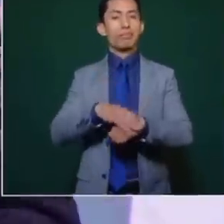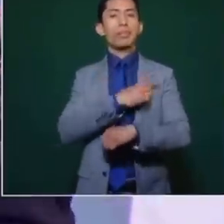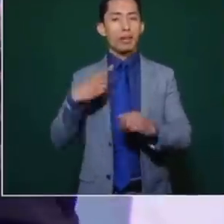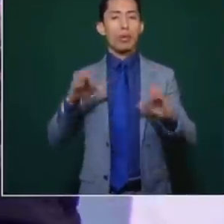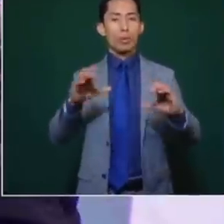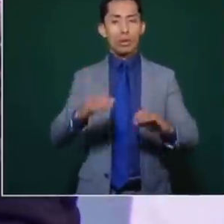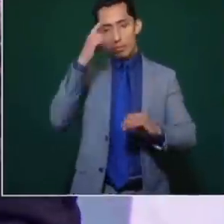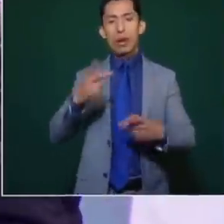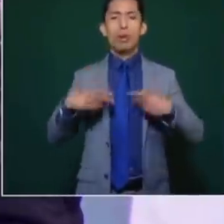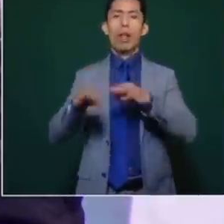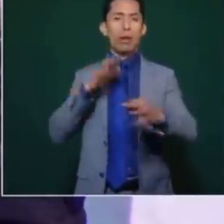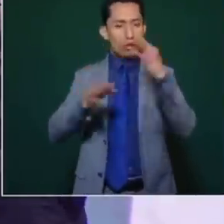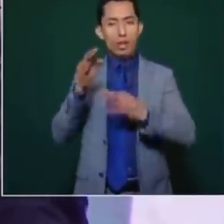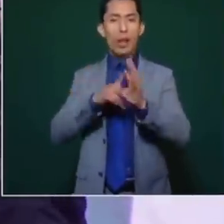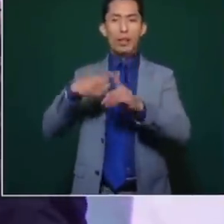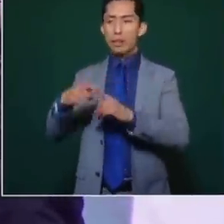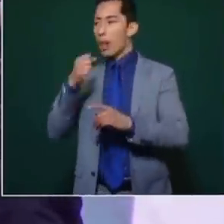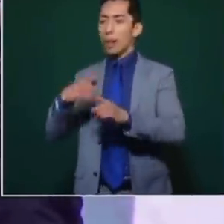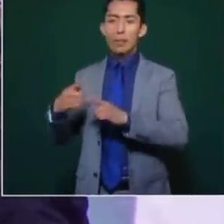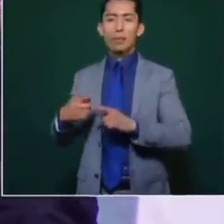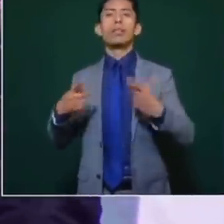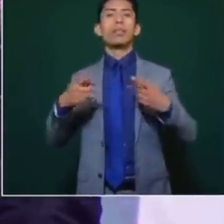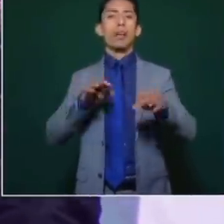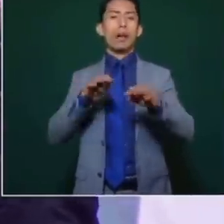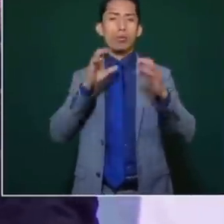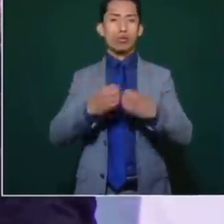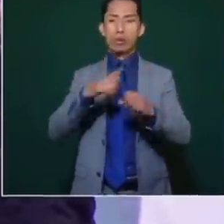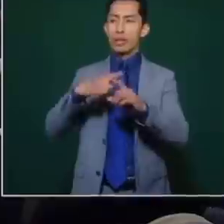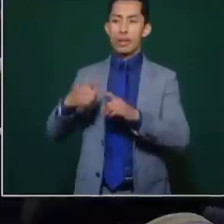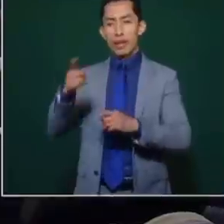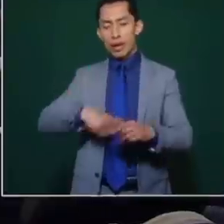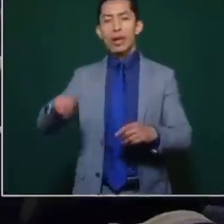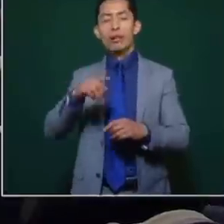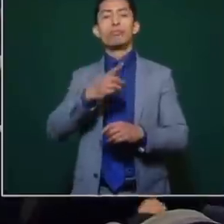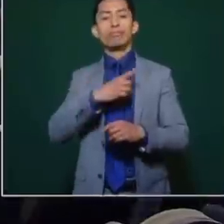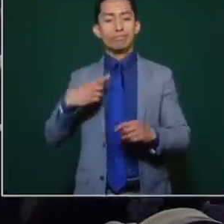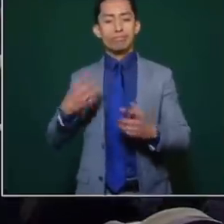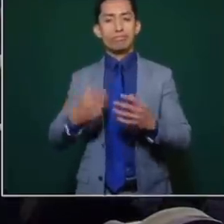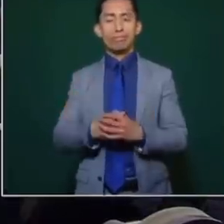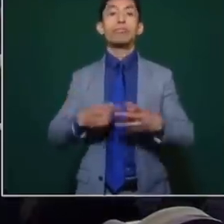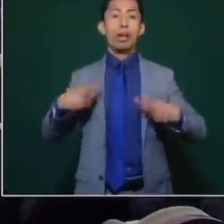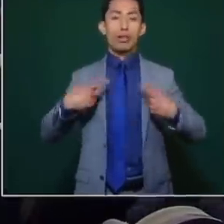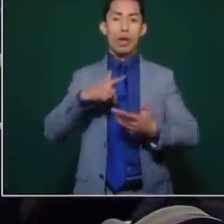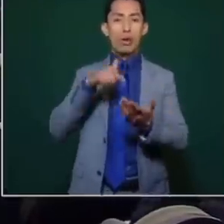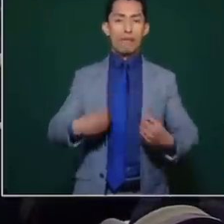para la protección a todos los periodistas y a todos los ciudadanos, los luchadores sociales, los protectores